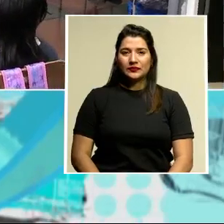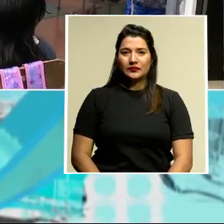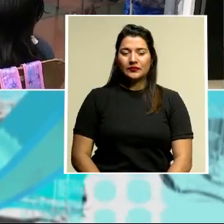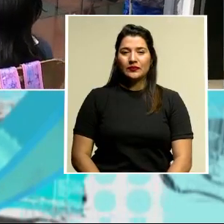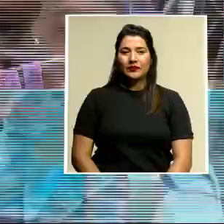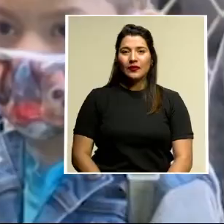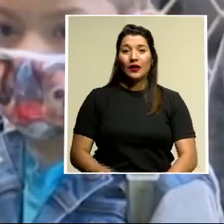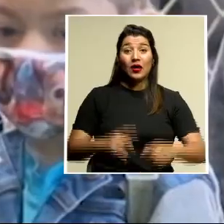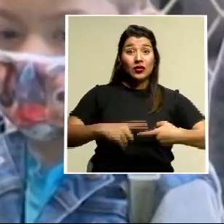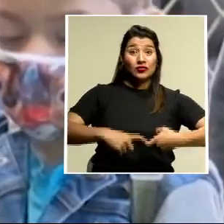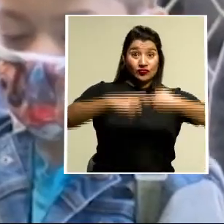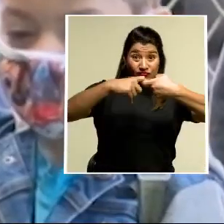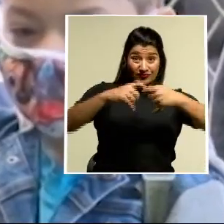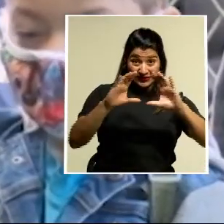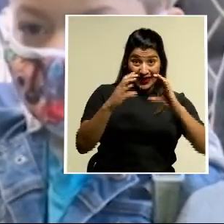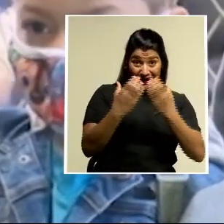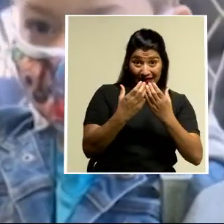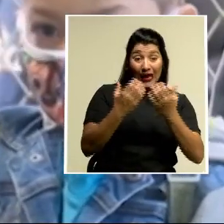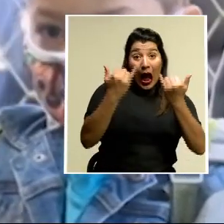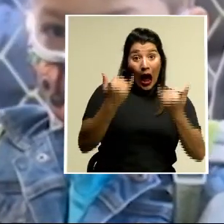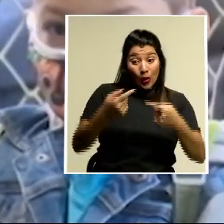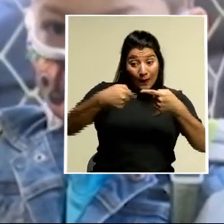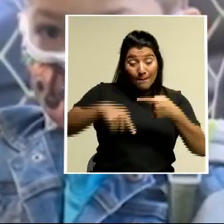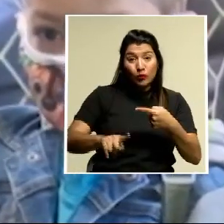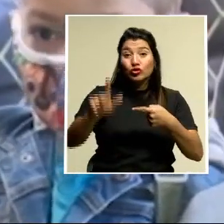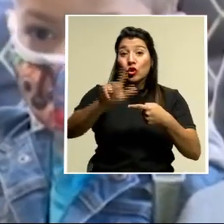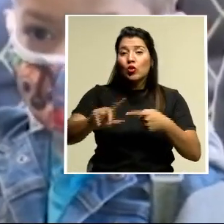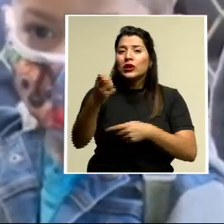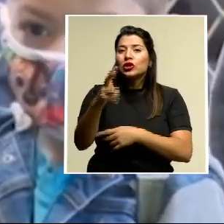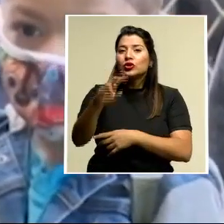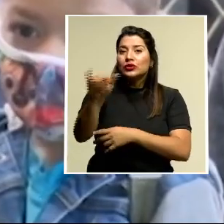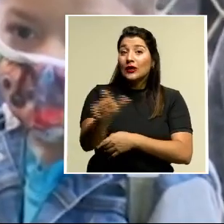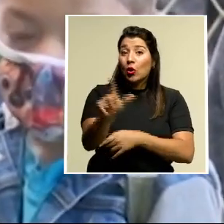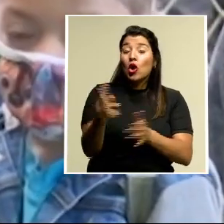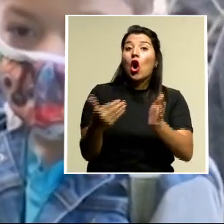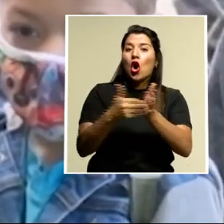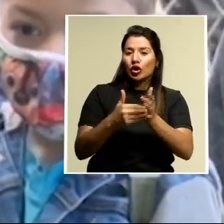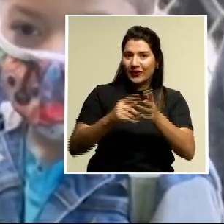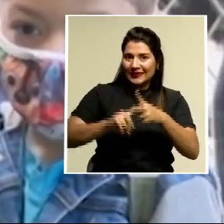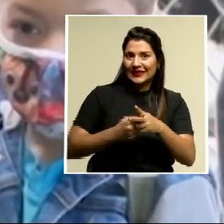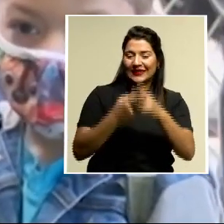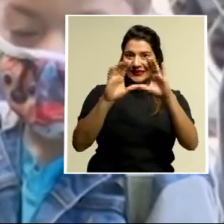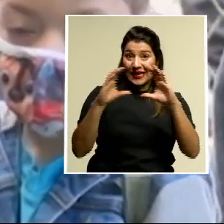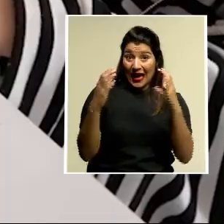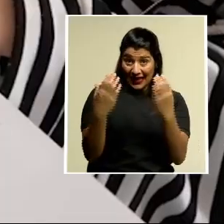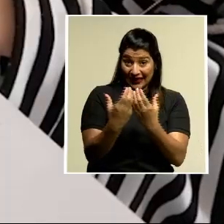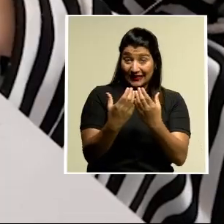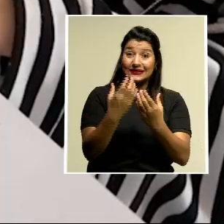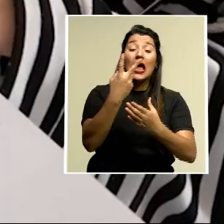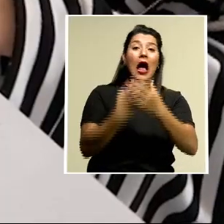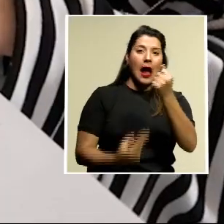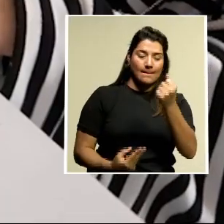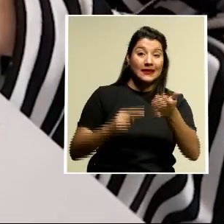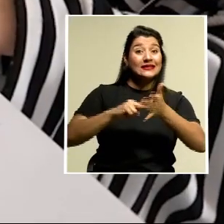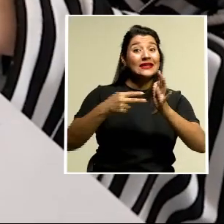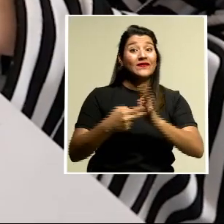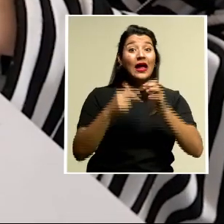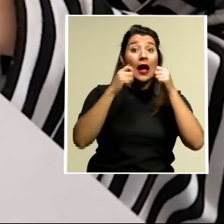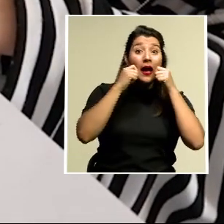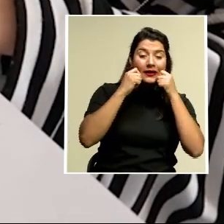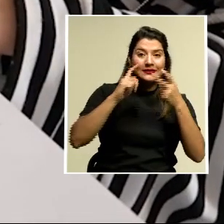Tras la pausa del curso lectivo este lunes 12 de julio se retomarán las clases en la modalidad de educación combinada, es decir, presencial